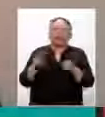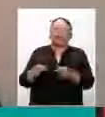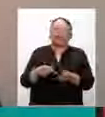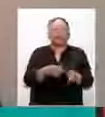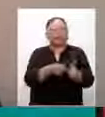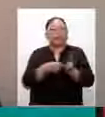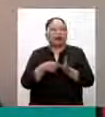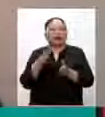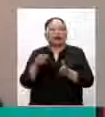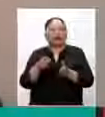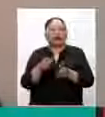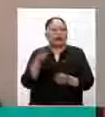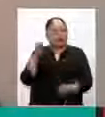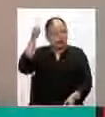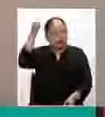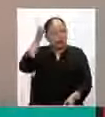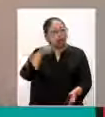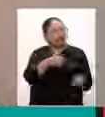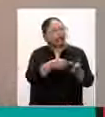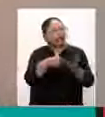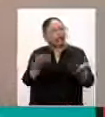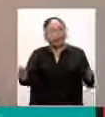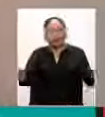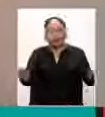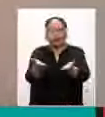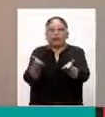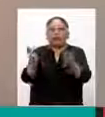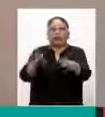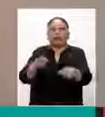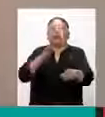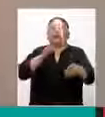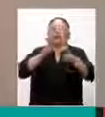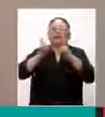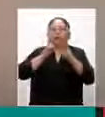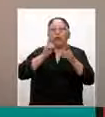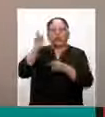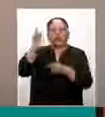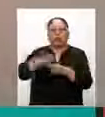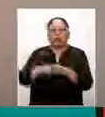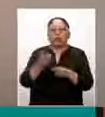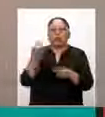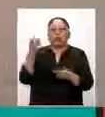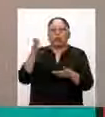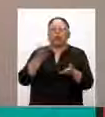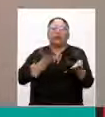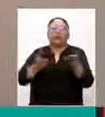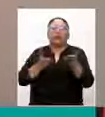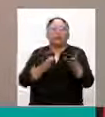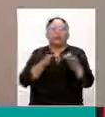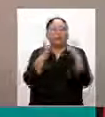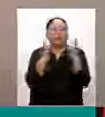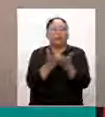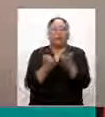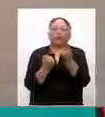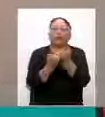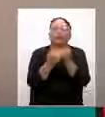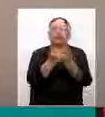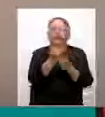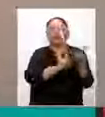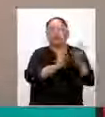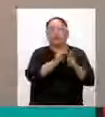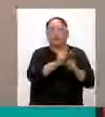a estas instancias estatales que asuman las acciones que correspondan para asegurarle servicios a la población. Eso es lo que vamos a iniciar, por